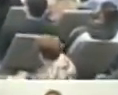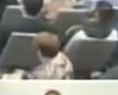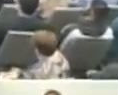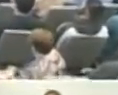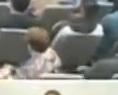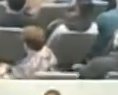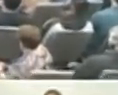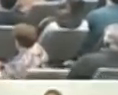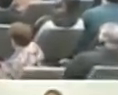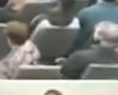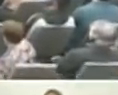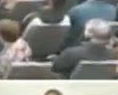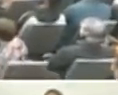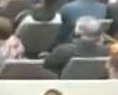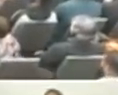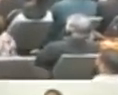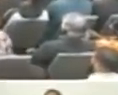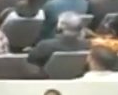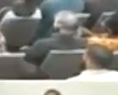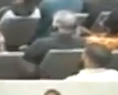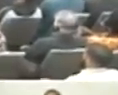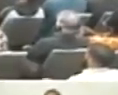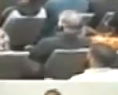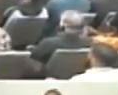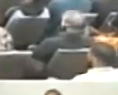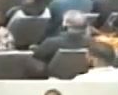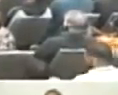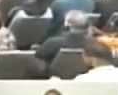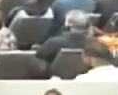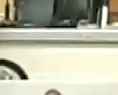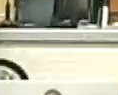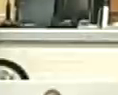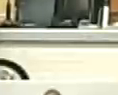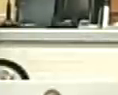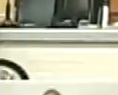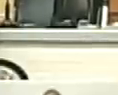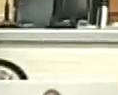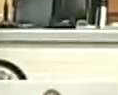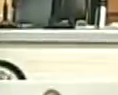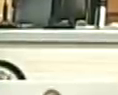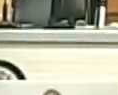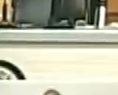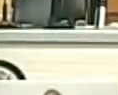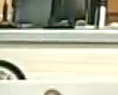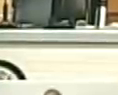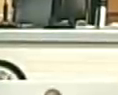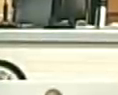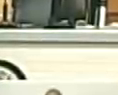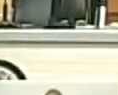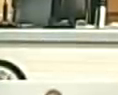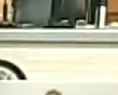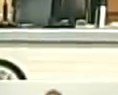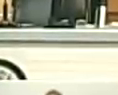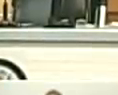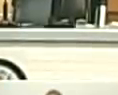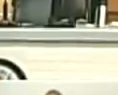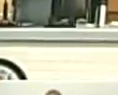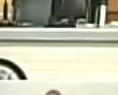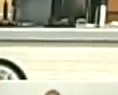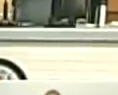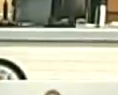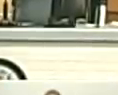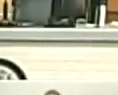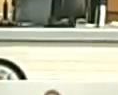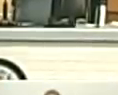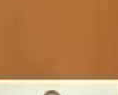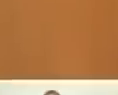Vamos, este libro tenemos que publicarlo. Ramonet, es un libro muy hermoso, es un trabajo de las